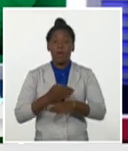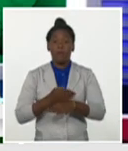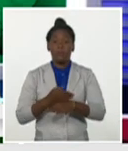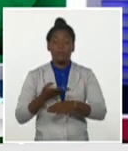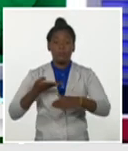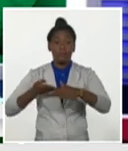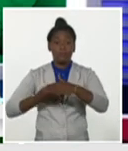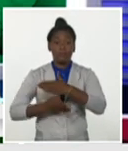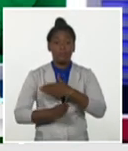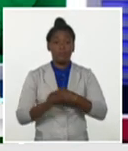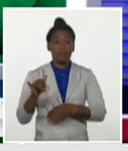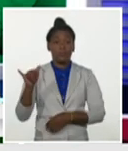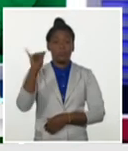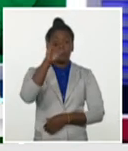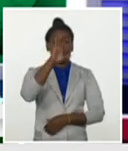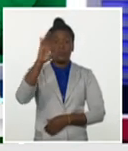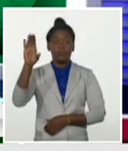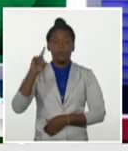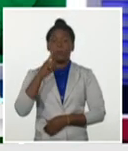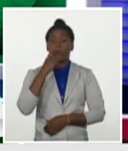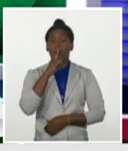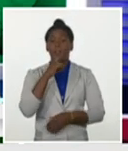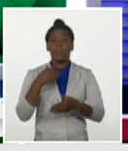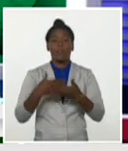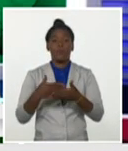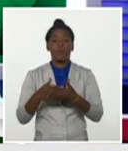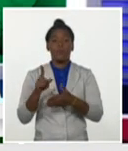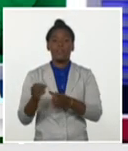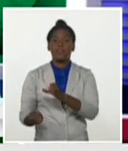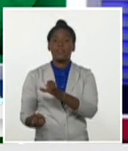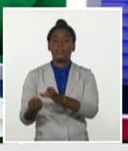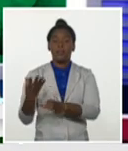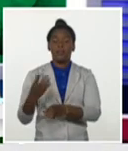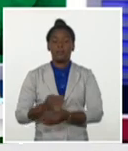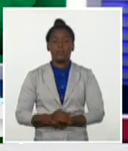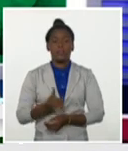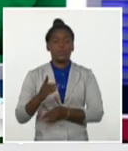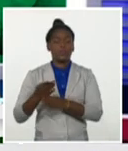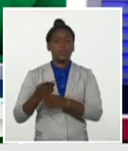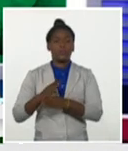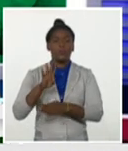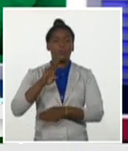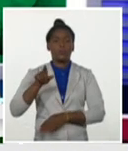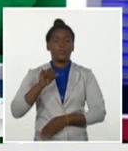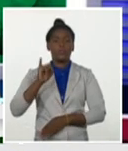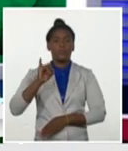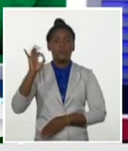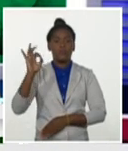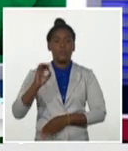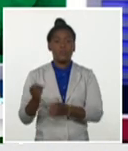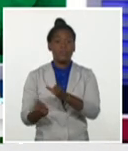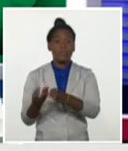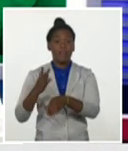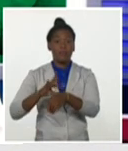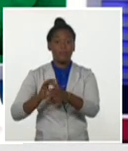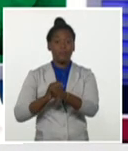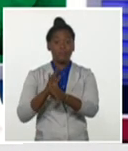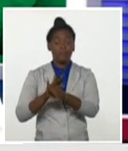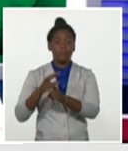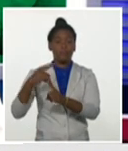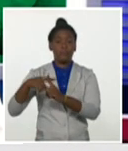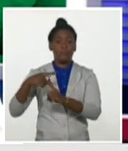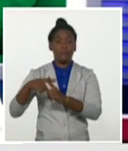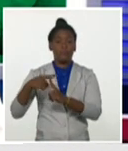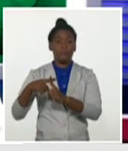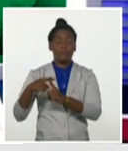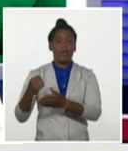se hizo el diagnóstico. Estamos hablando del 4,6%. Y en